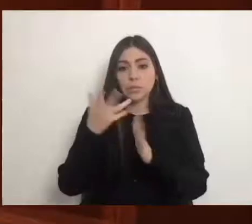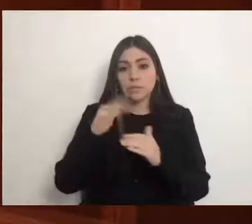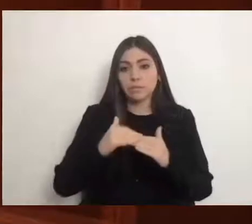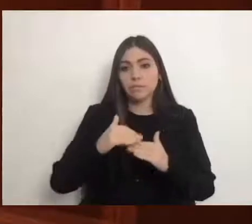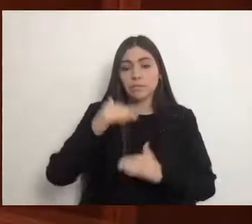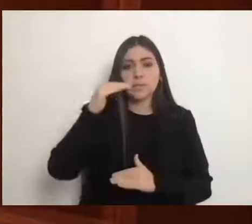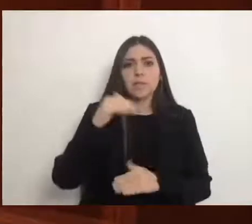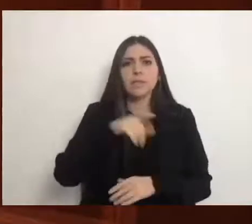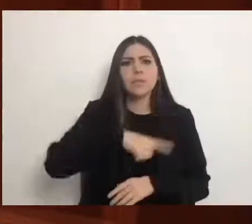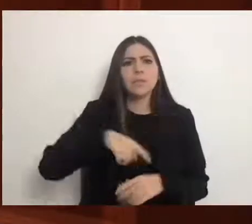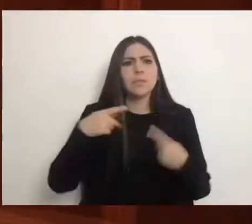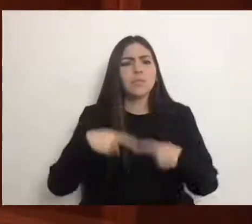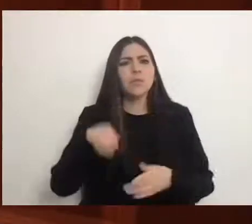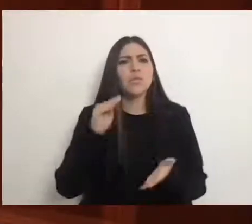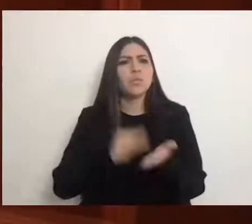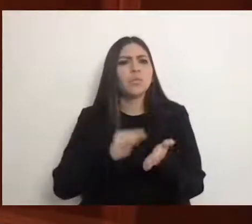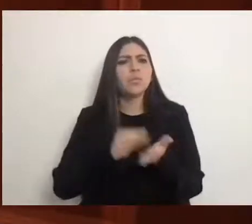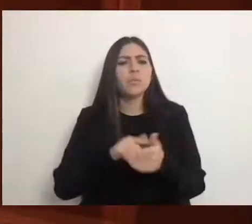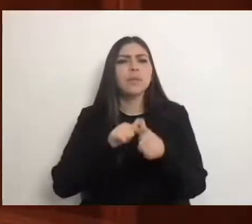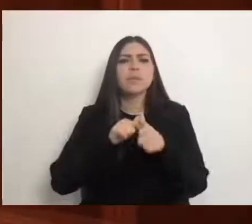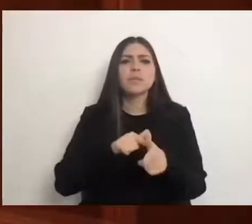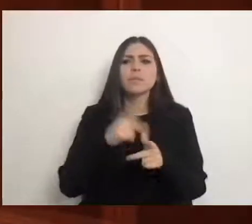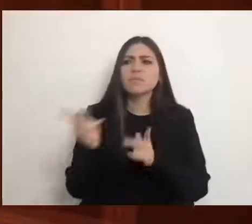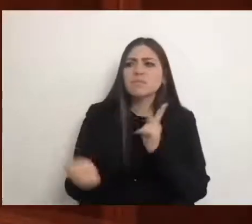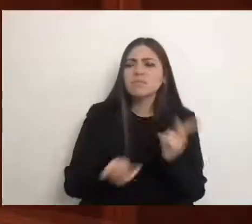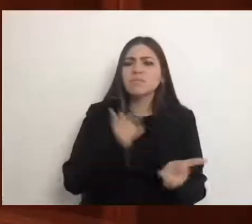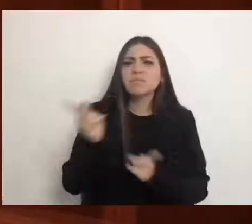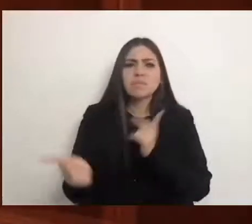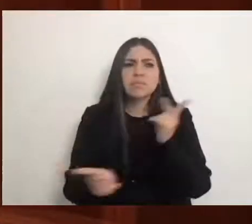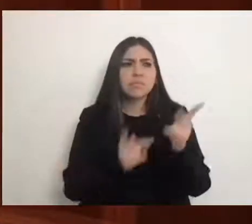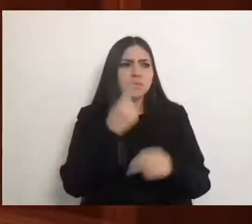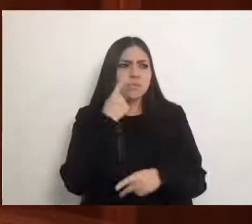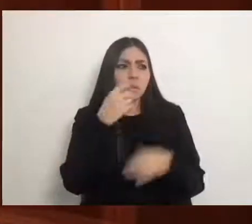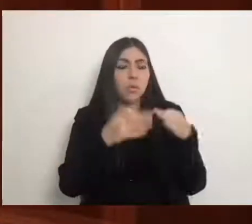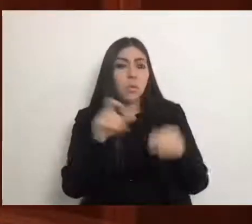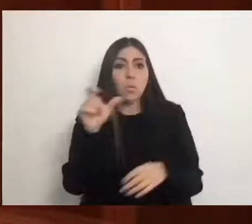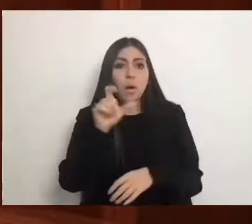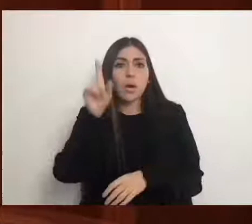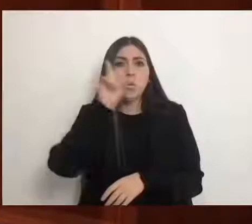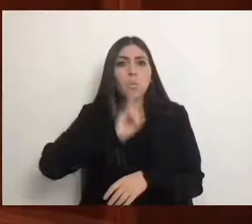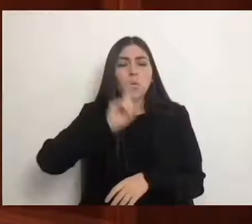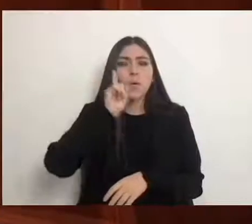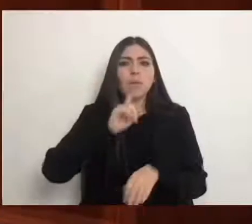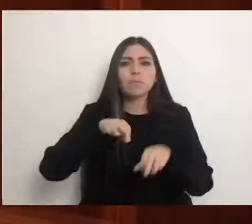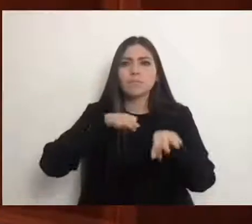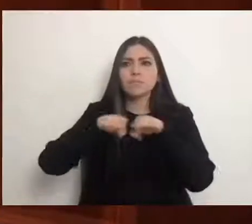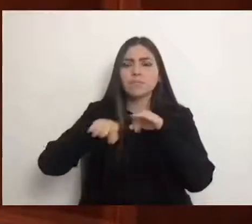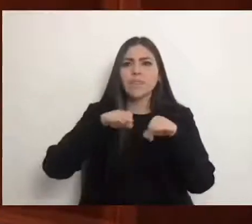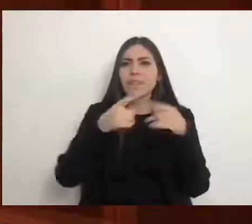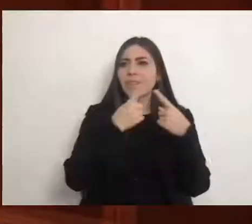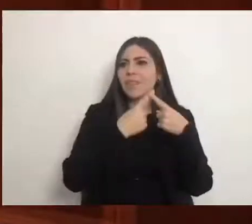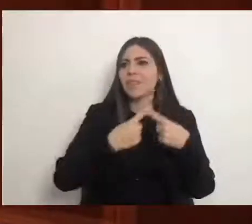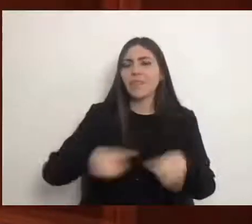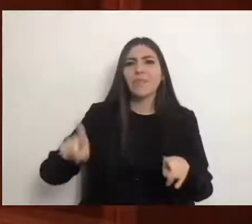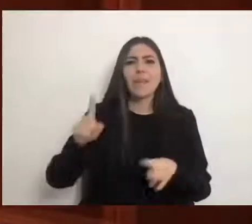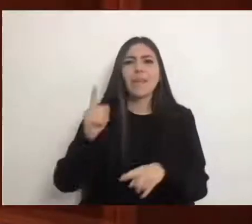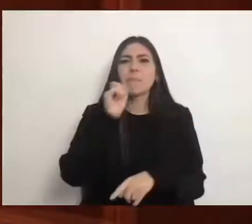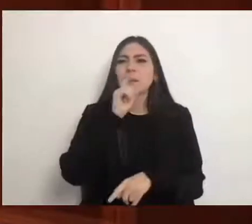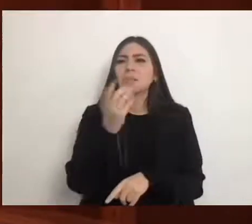cuestionamientos y emitiendo juicios de valor cuando observan a una mujer dedicándose a actividades diferentes a las